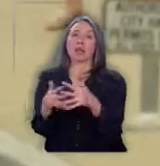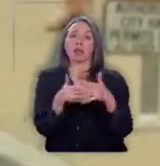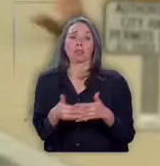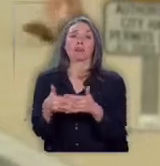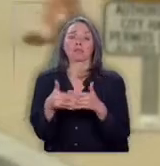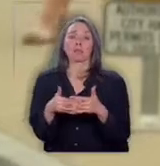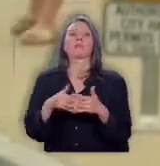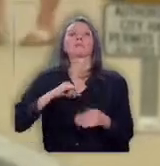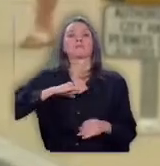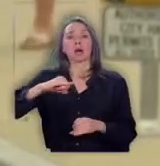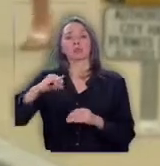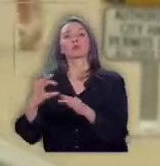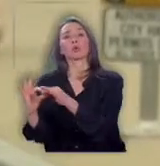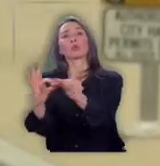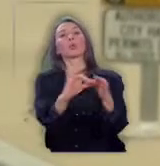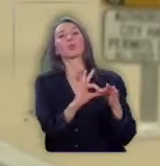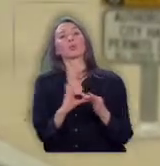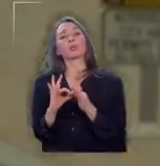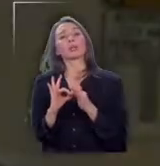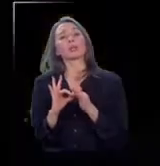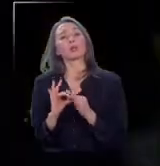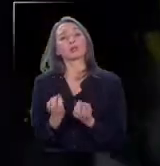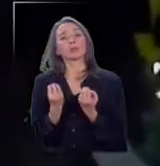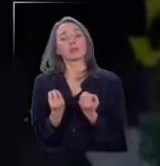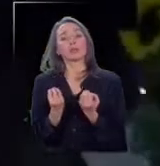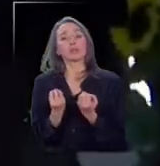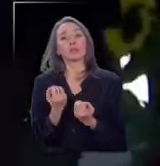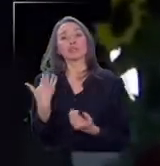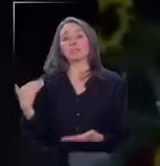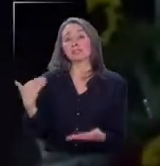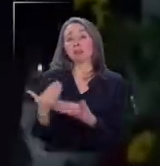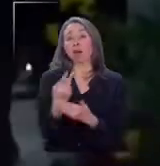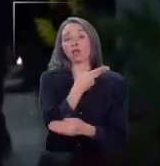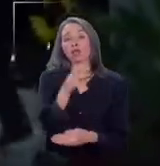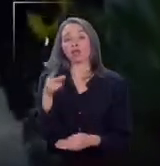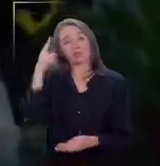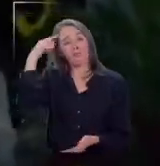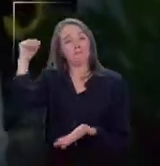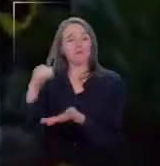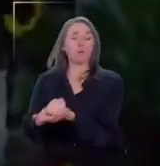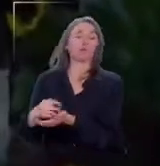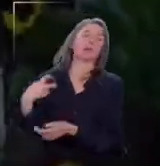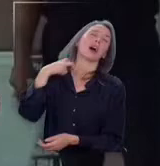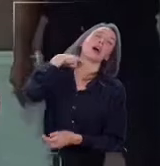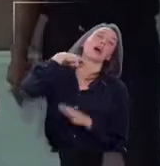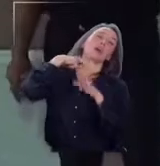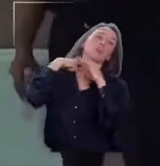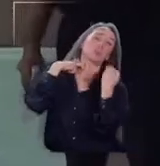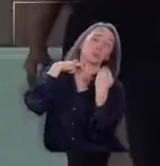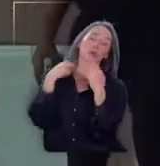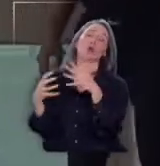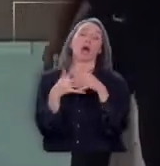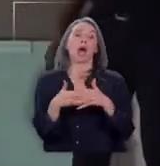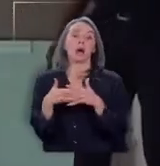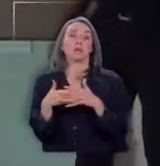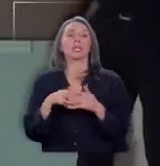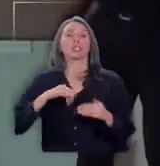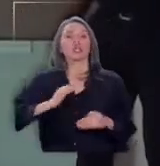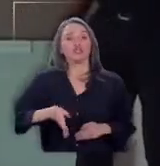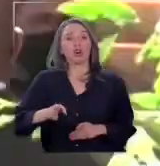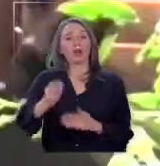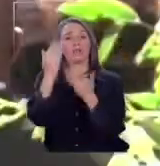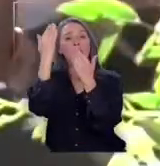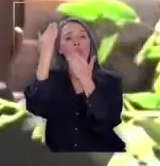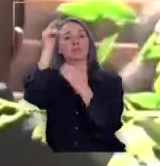vamos a seguir Unidos y eso es Bueno a dos semanas de su brutal muerte Norteamérica sigue despidiendo al